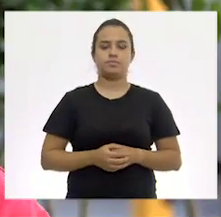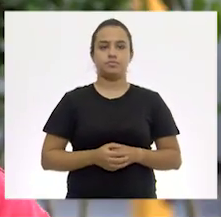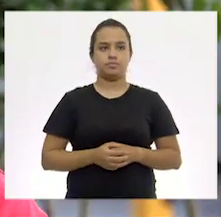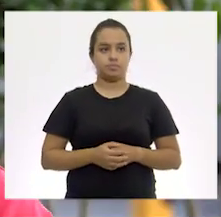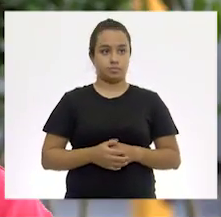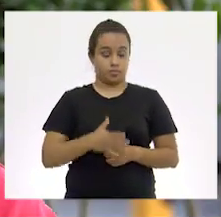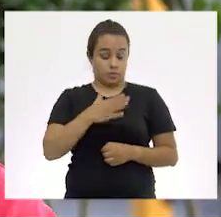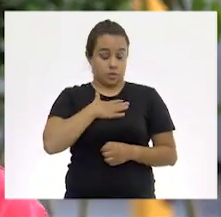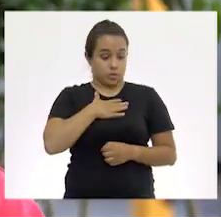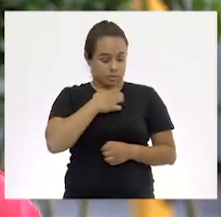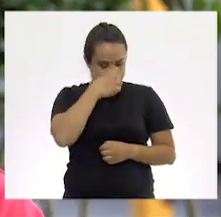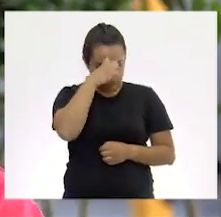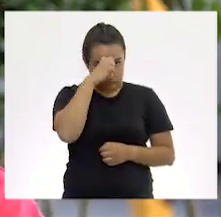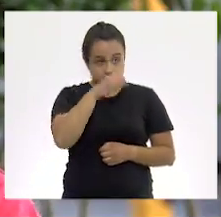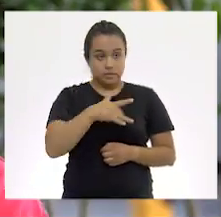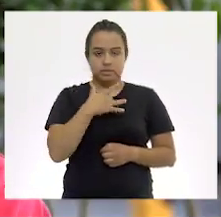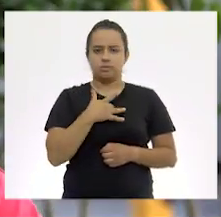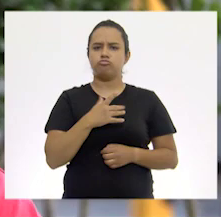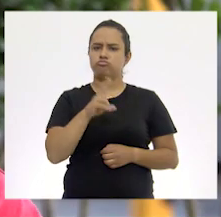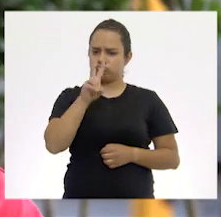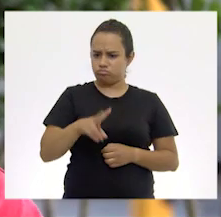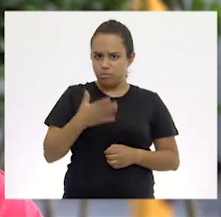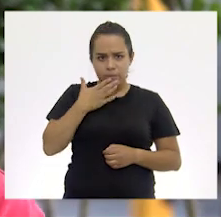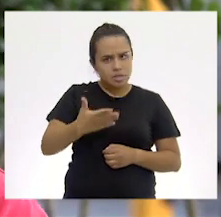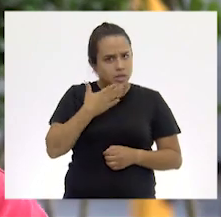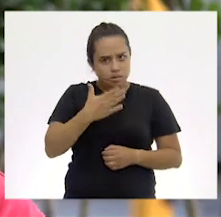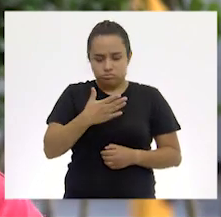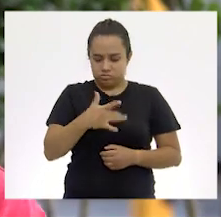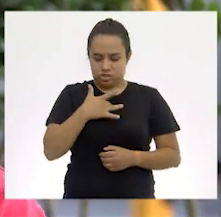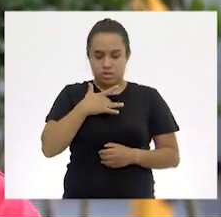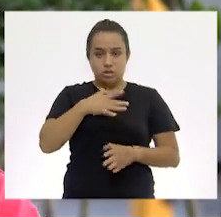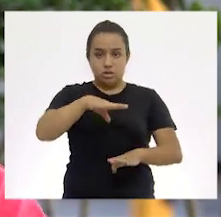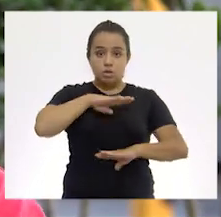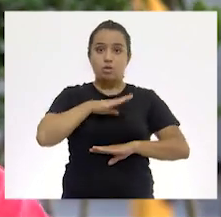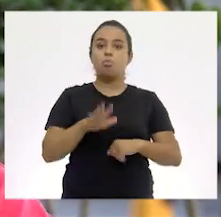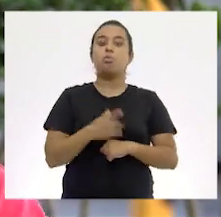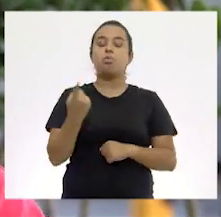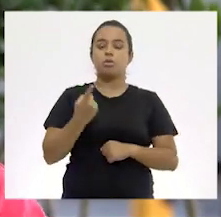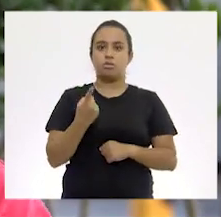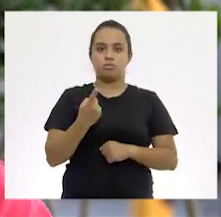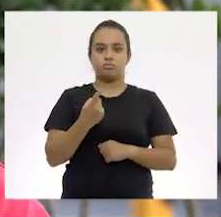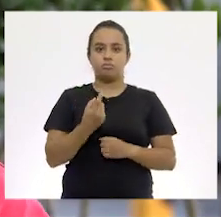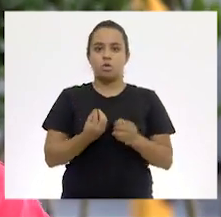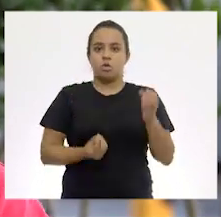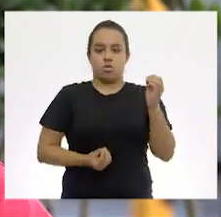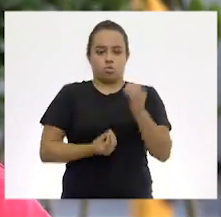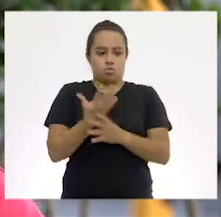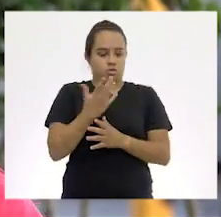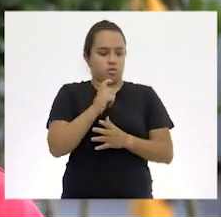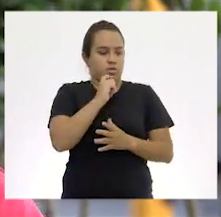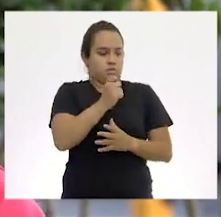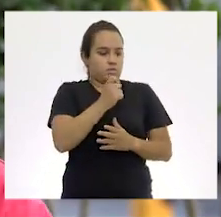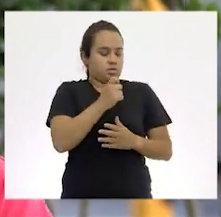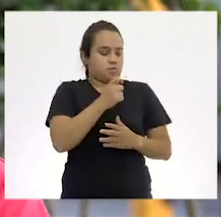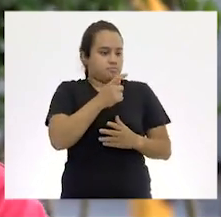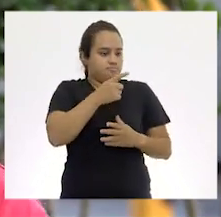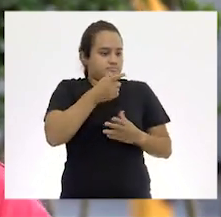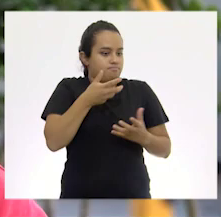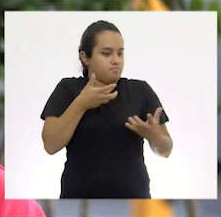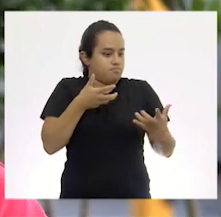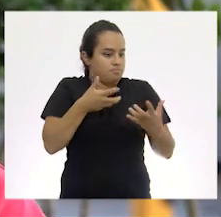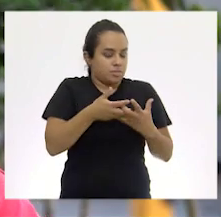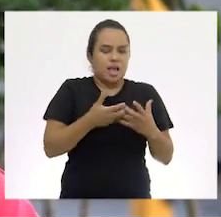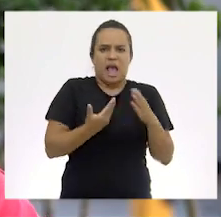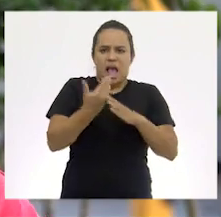Mi experiencia, la verdad, ha sido bastante satisfactoria, ya que el hecho de adaptarnos a nuevas modalidades o al inicio